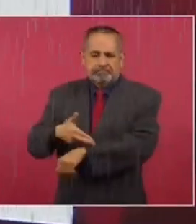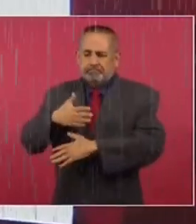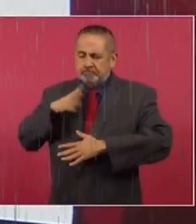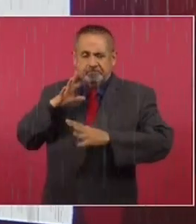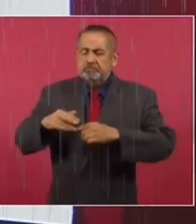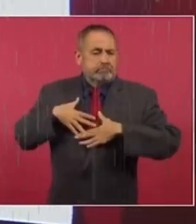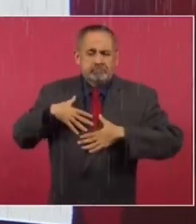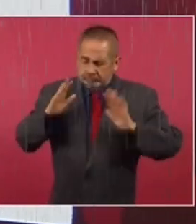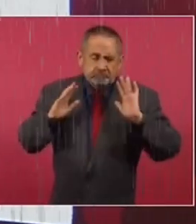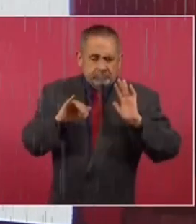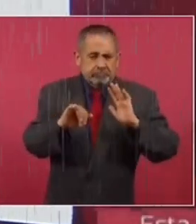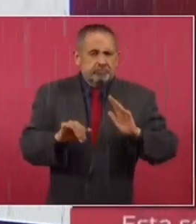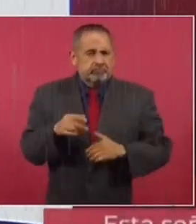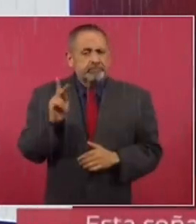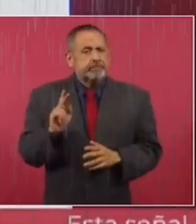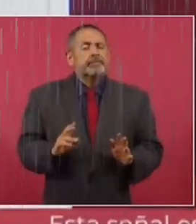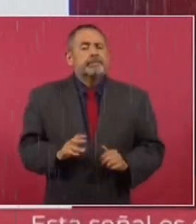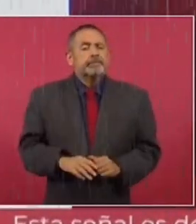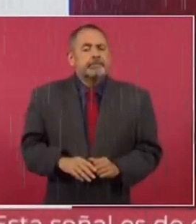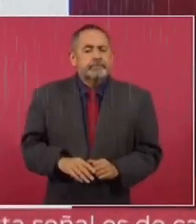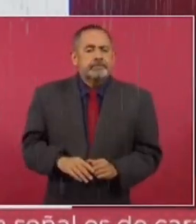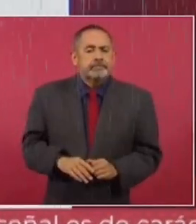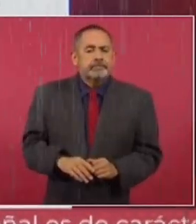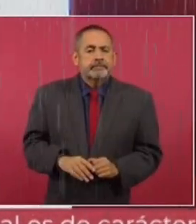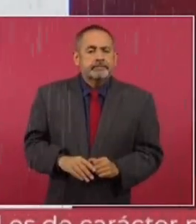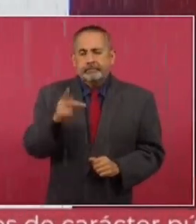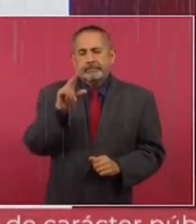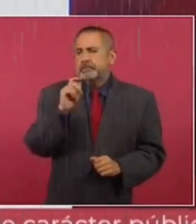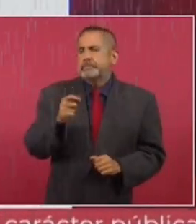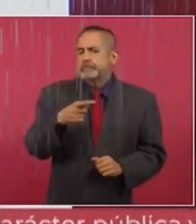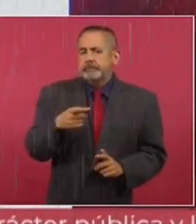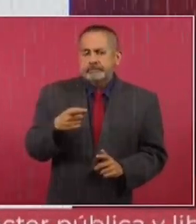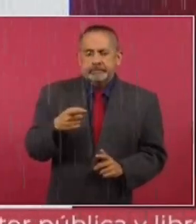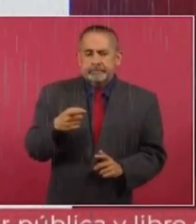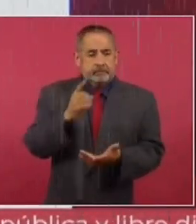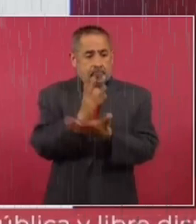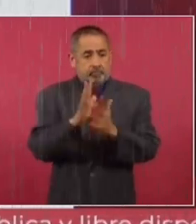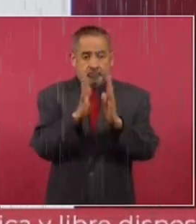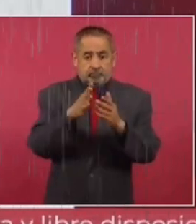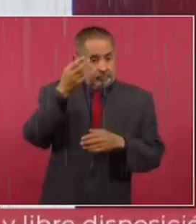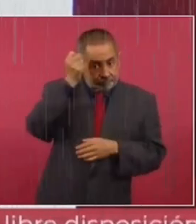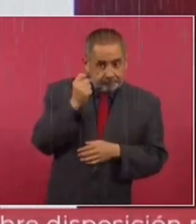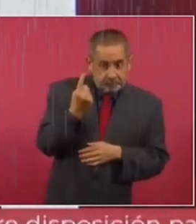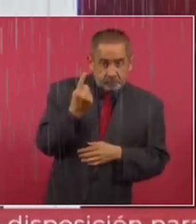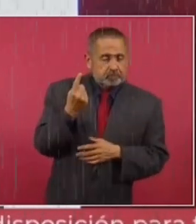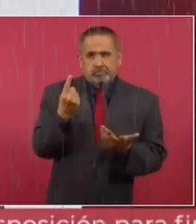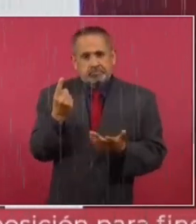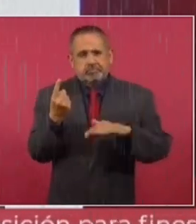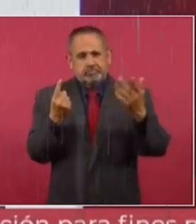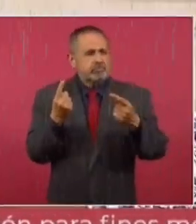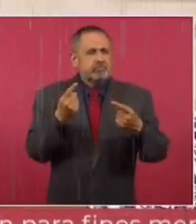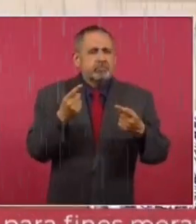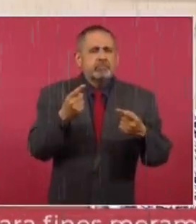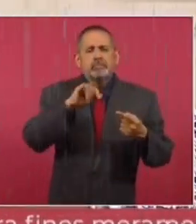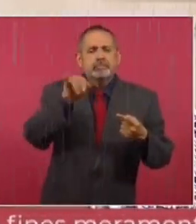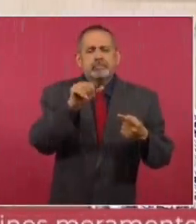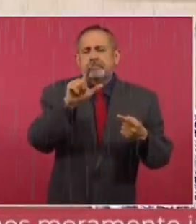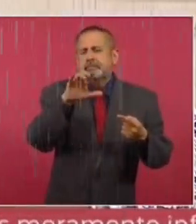corresponde, pero no es nada más el cartel de Sinaloa, el cartel de